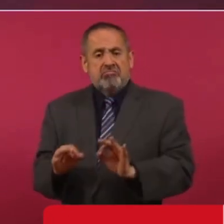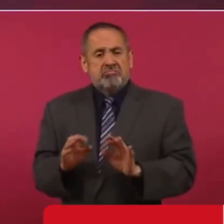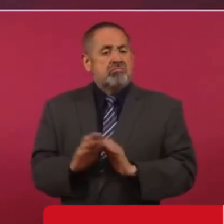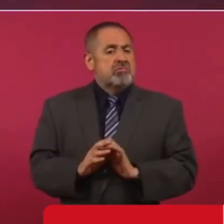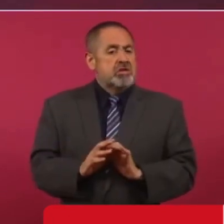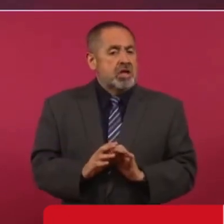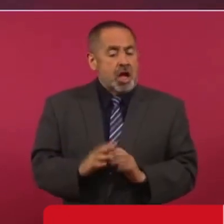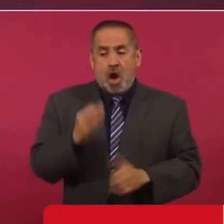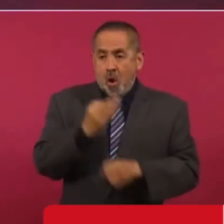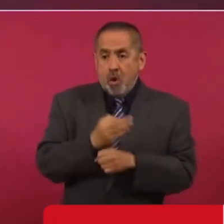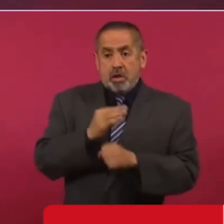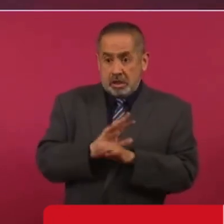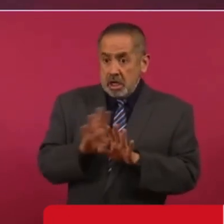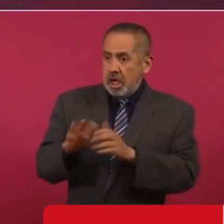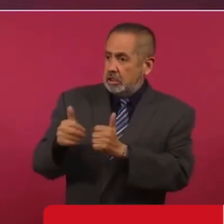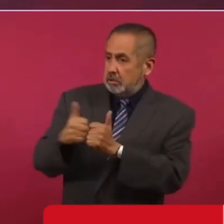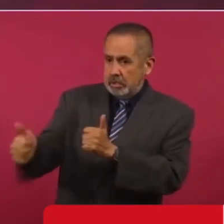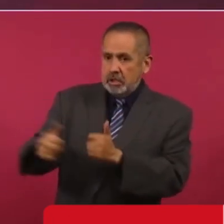estamos viviendo